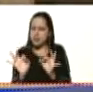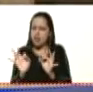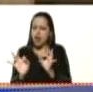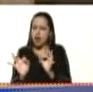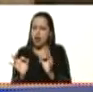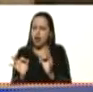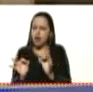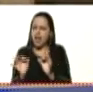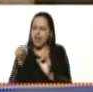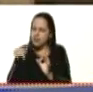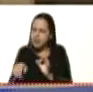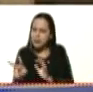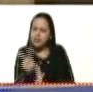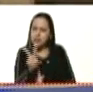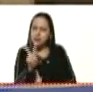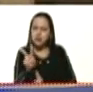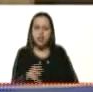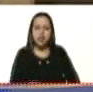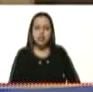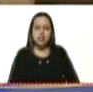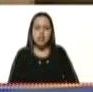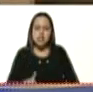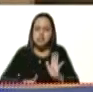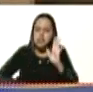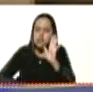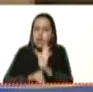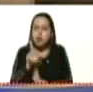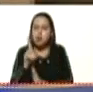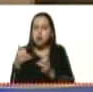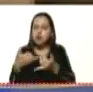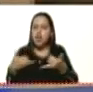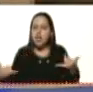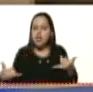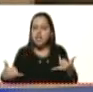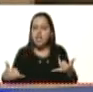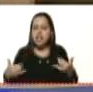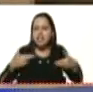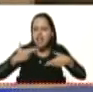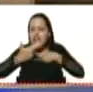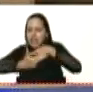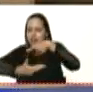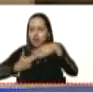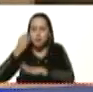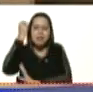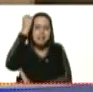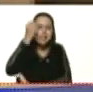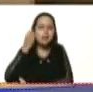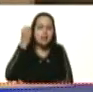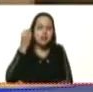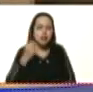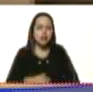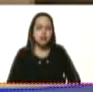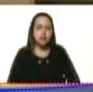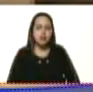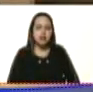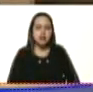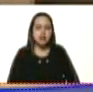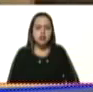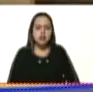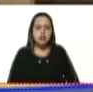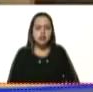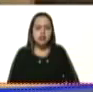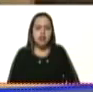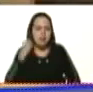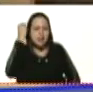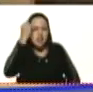Venezuela se desarrolló una línea de rebeldía intelectual, de